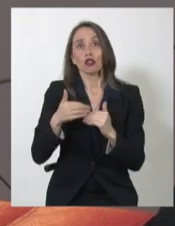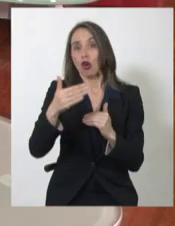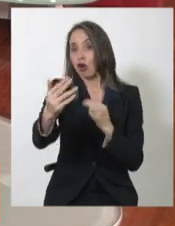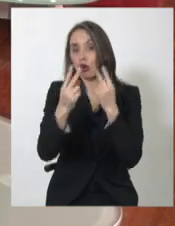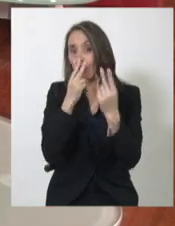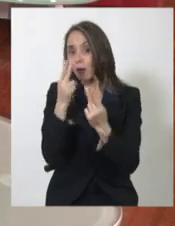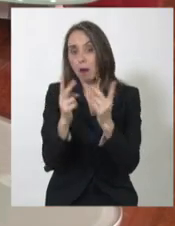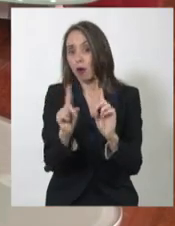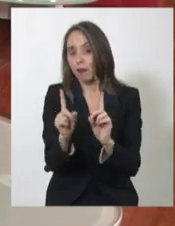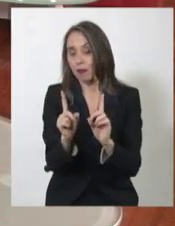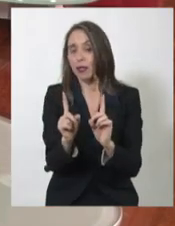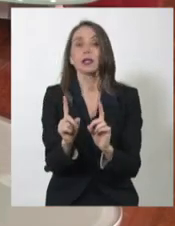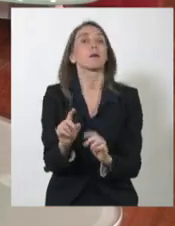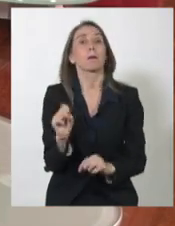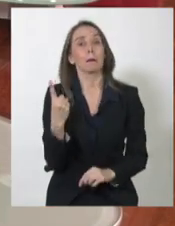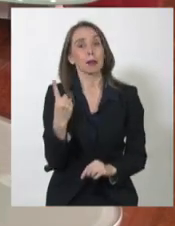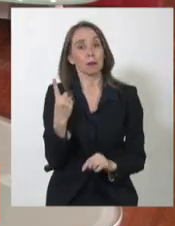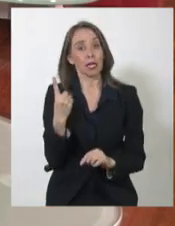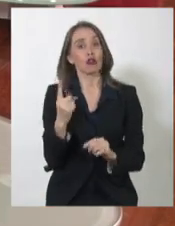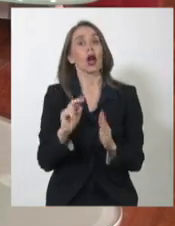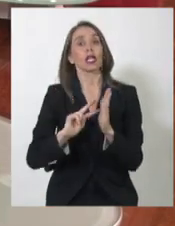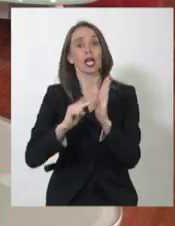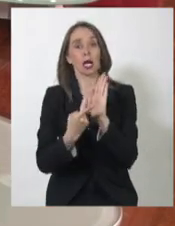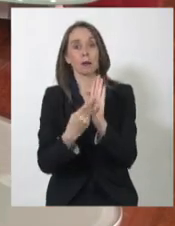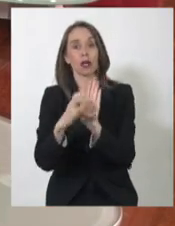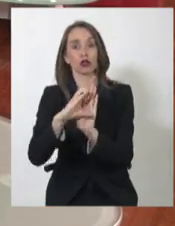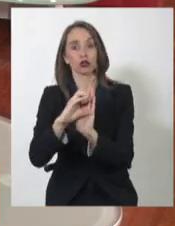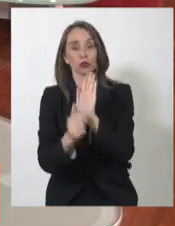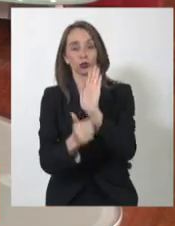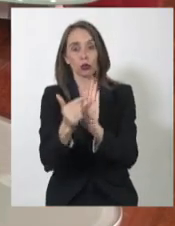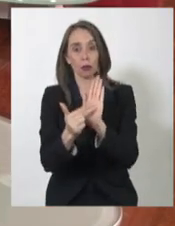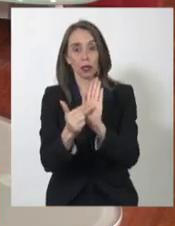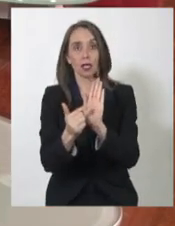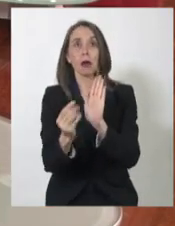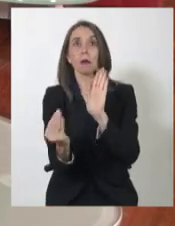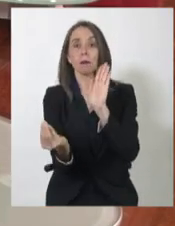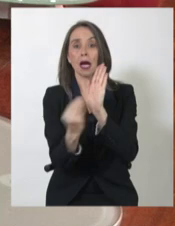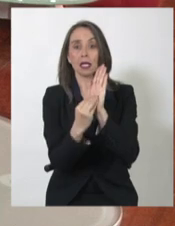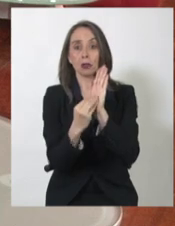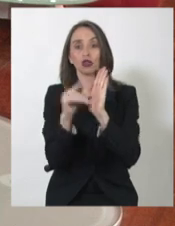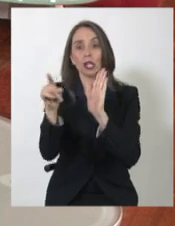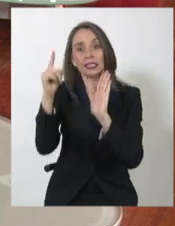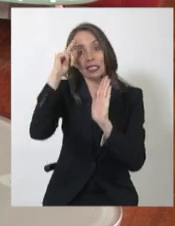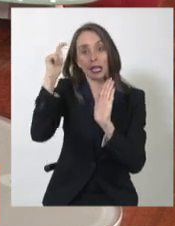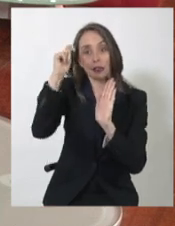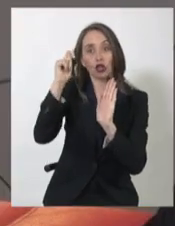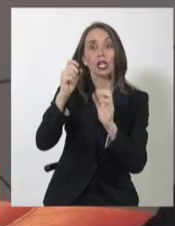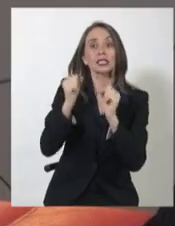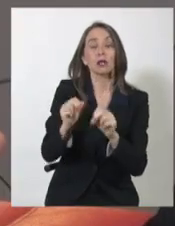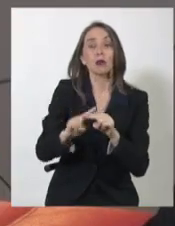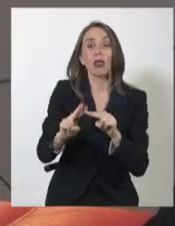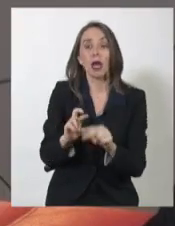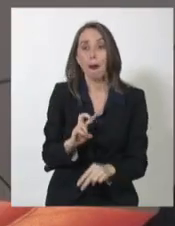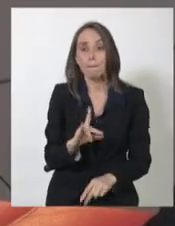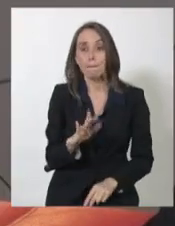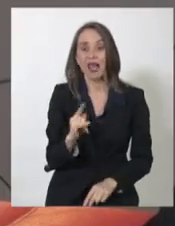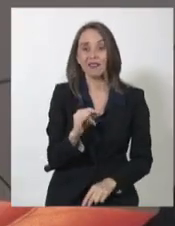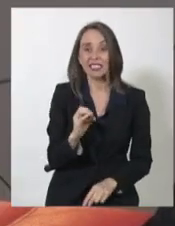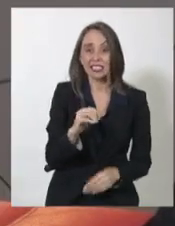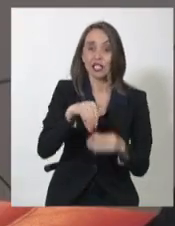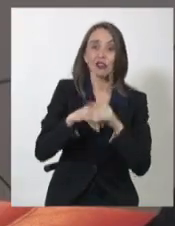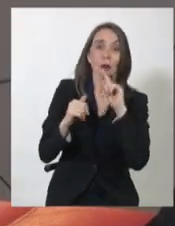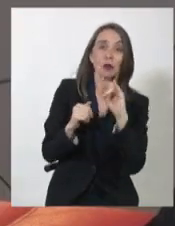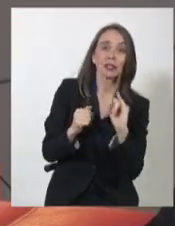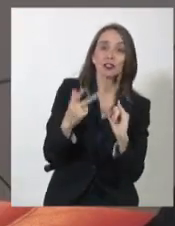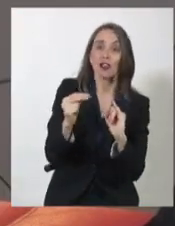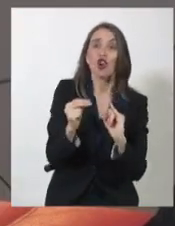verlo. Entonces, lo que hay que hacer, primero que nada, es modificar la Constitución para que aparezca esa hipótesis de plebiscito, sea de entrada o sea de